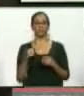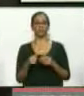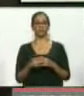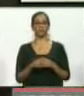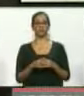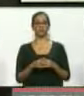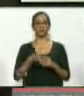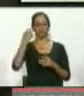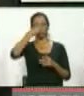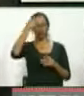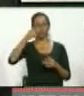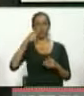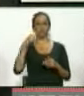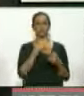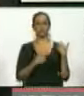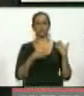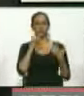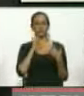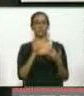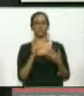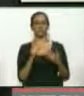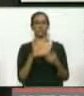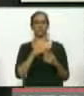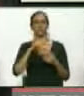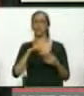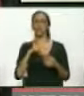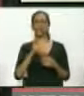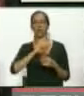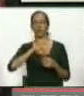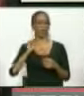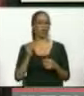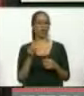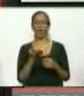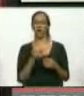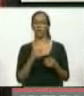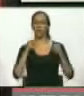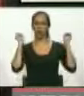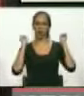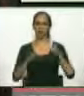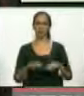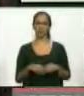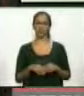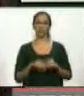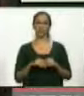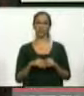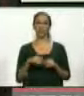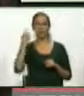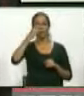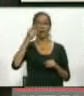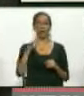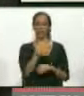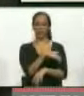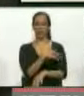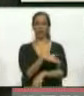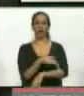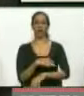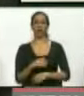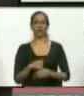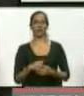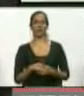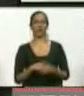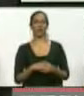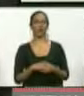pueblo y el presidente nicolás maduro ha dicho nosotros no nos vamos a rendir y el pueblo está en la calle